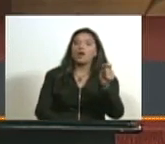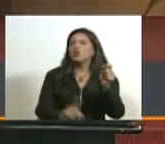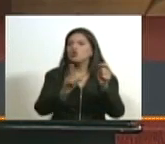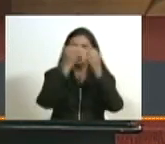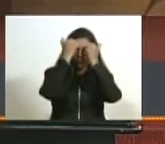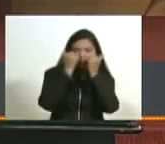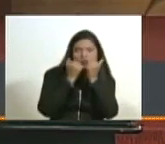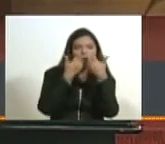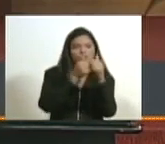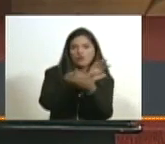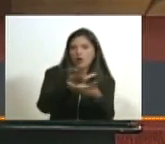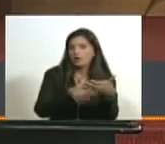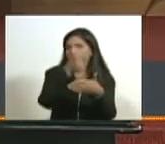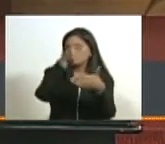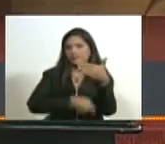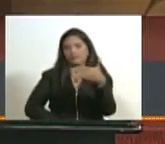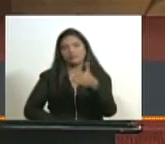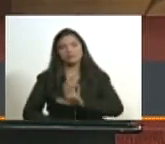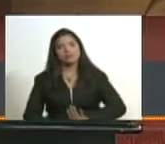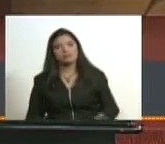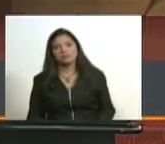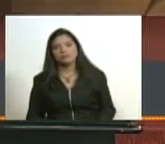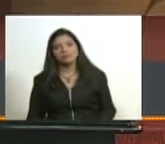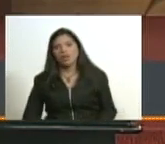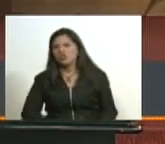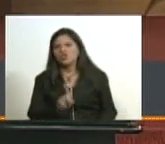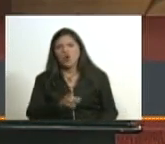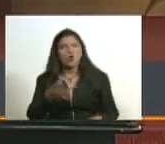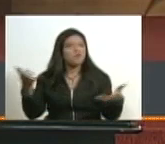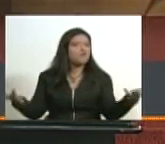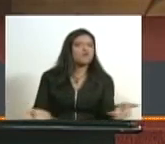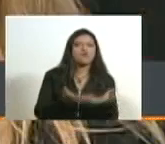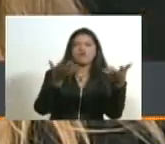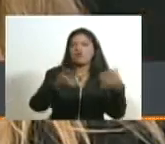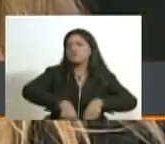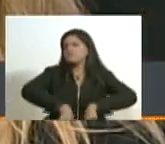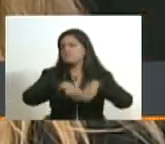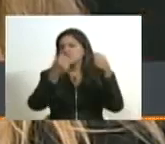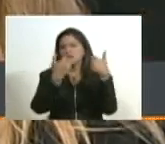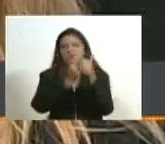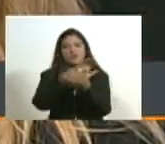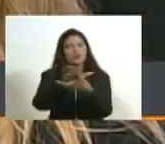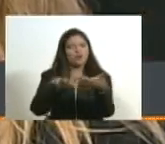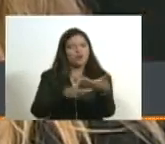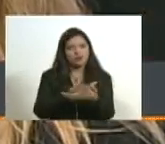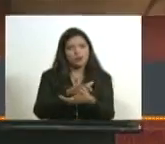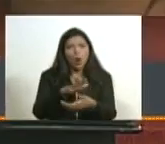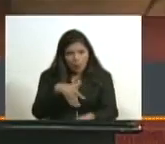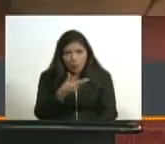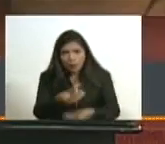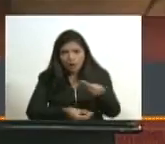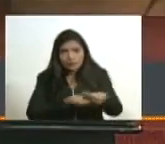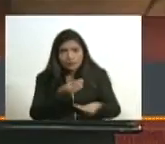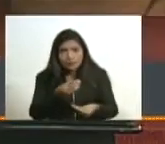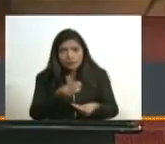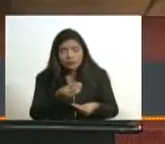grupos violentos. Sin atacar, sin quemar, sin destruir. ¿Pueden hacerlo?